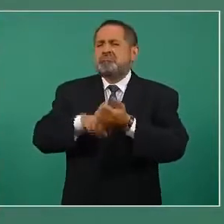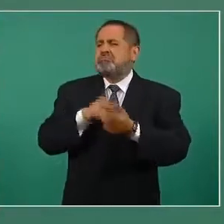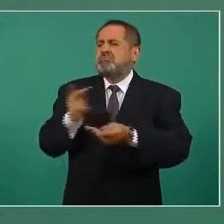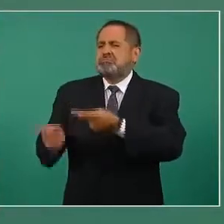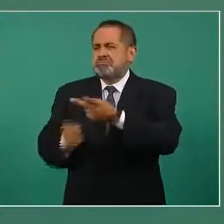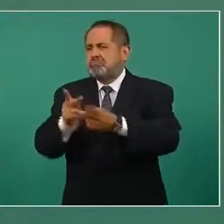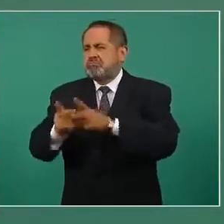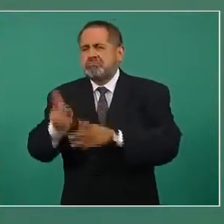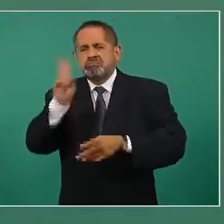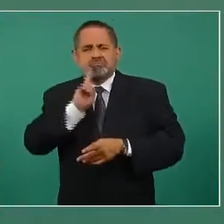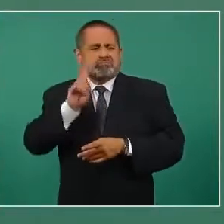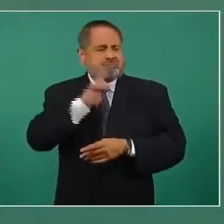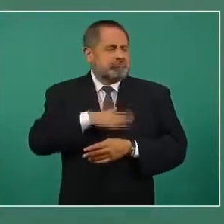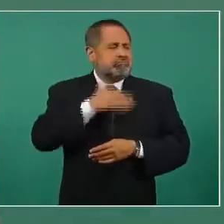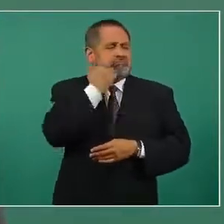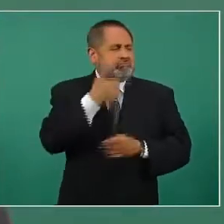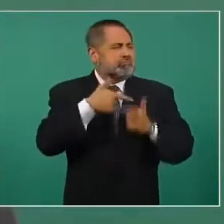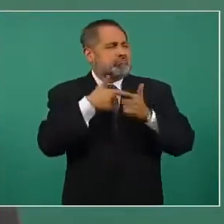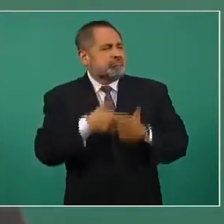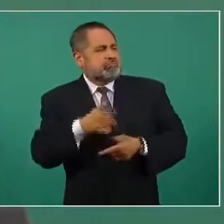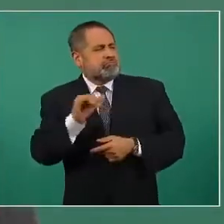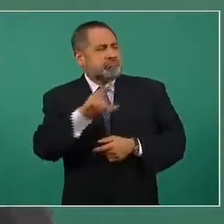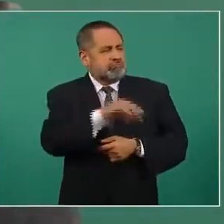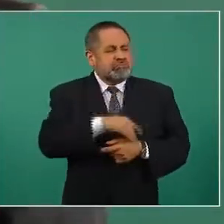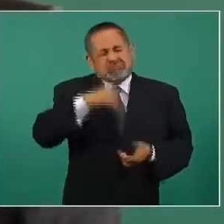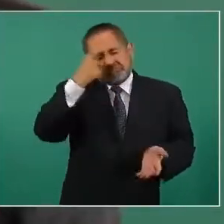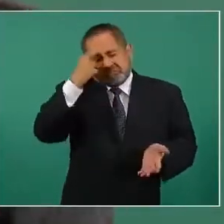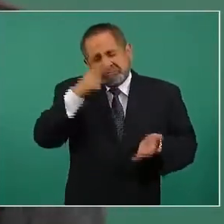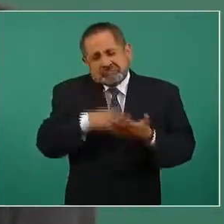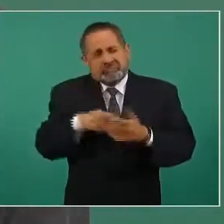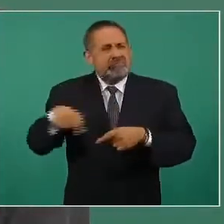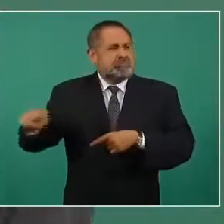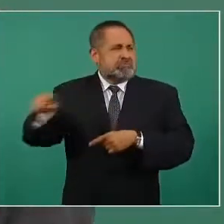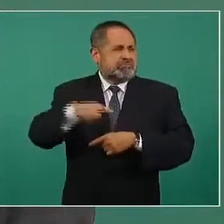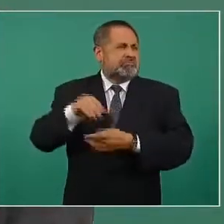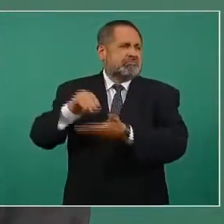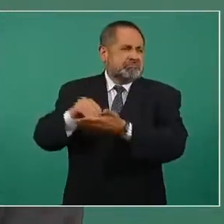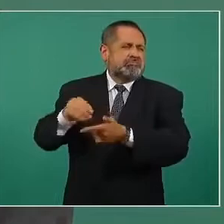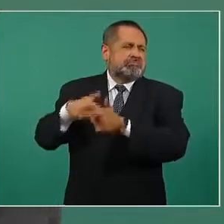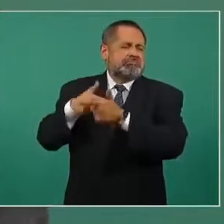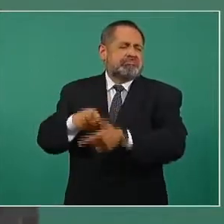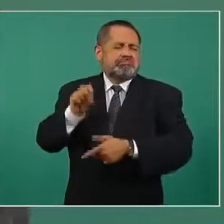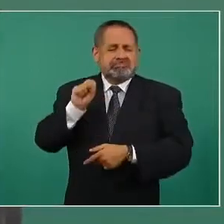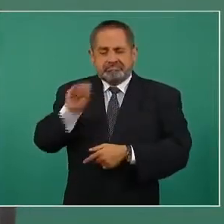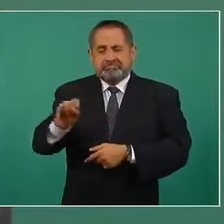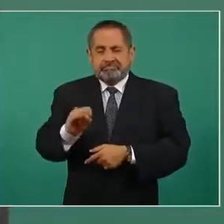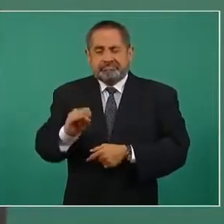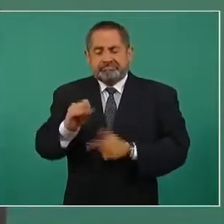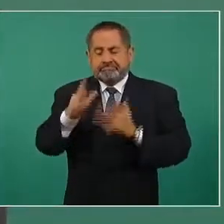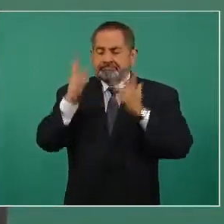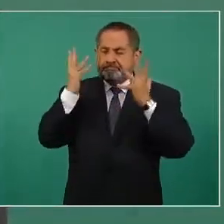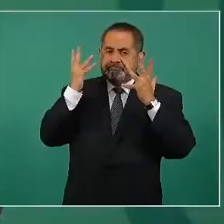plebiscito, y que la gente iba a decir que continuara.